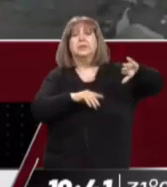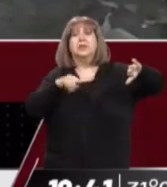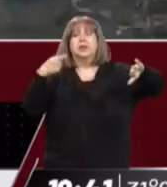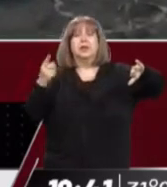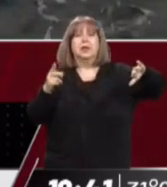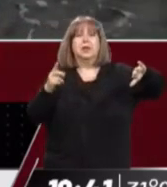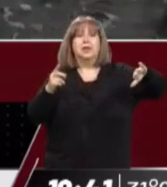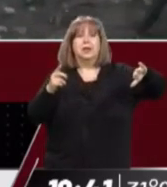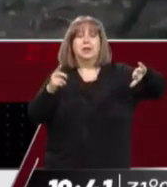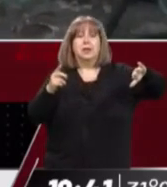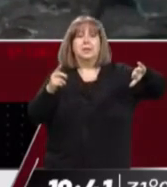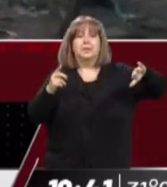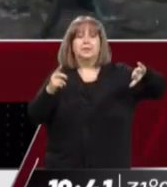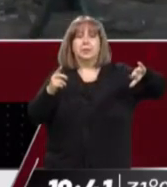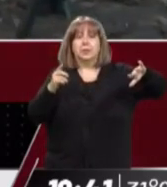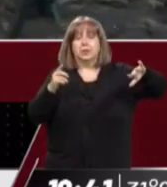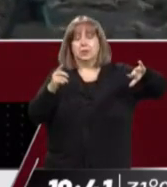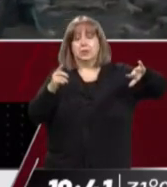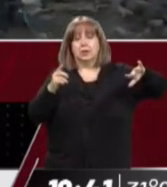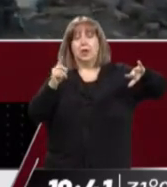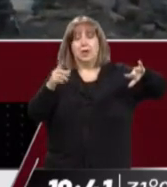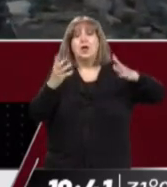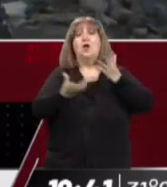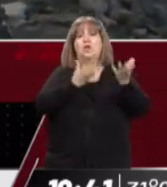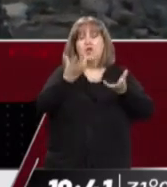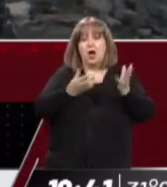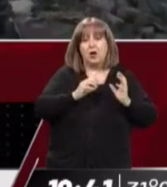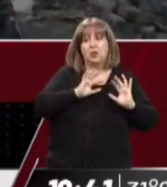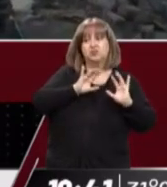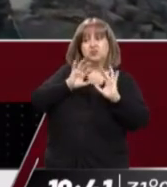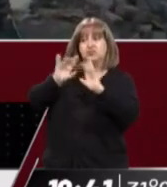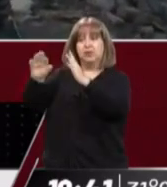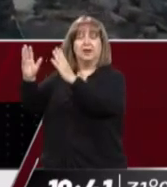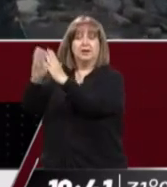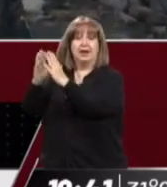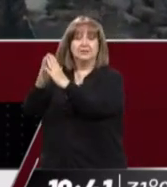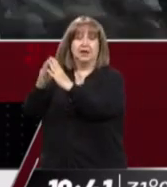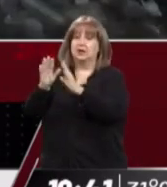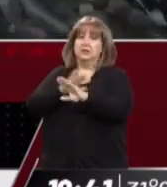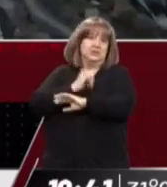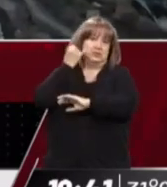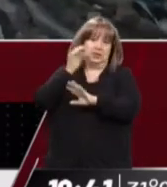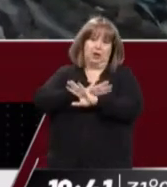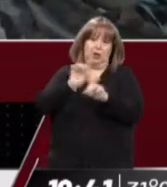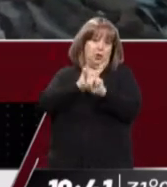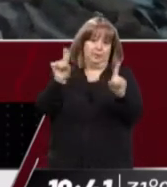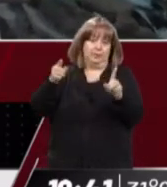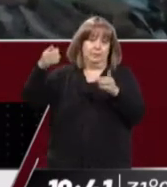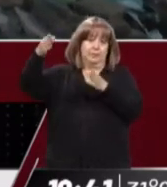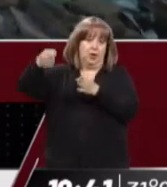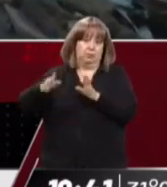posibilidad de de que el fuego afecte las casas ya no la no la